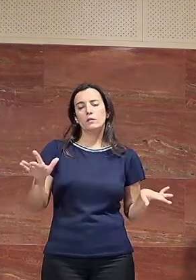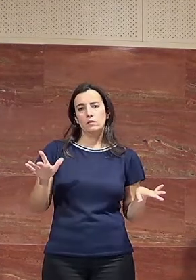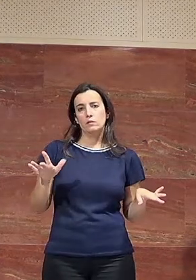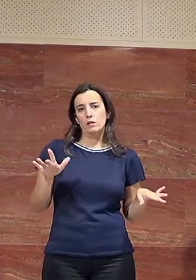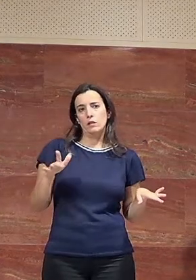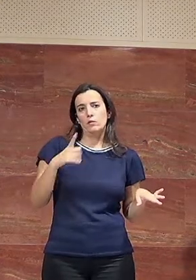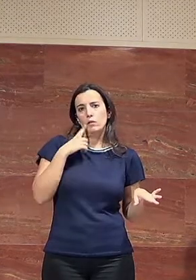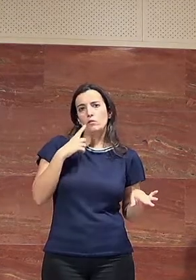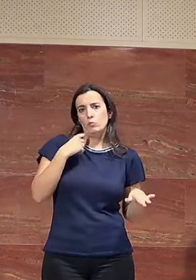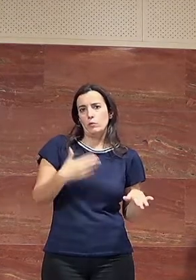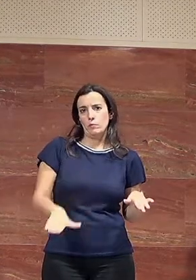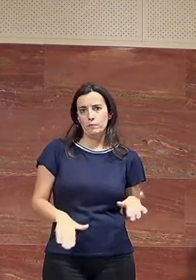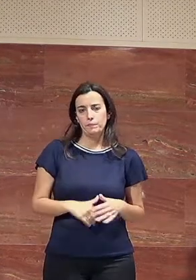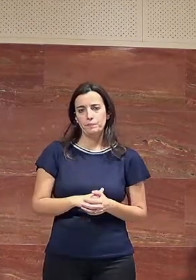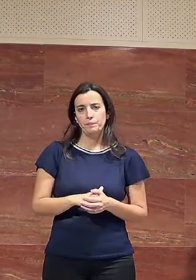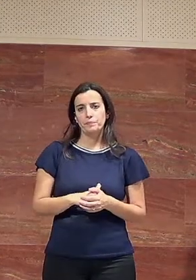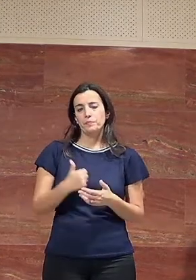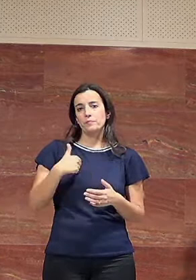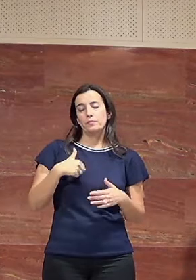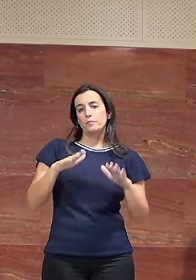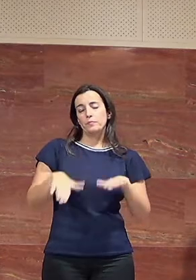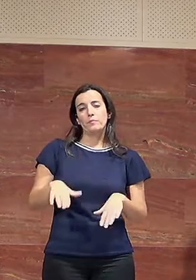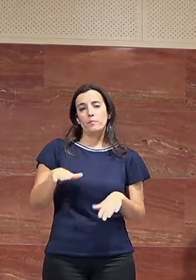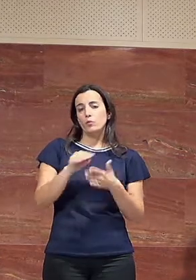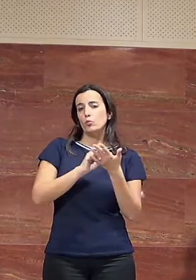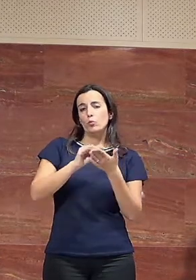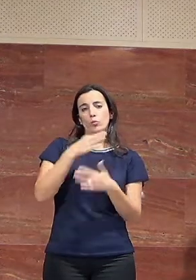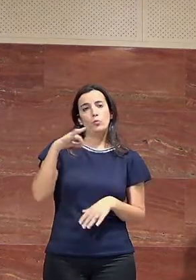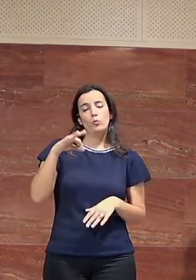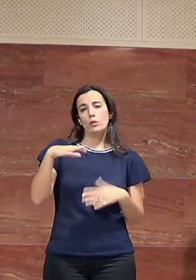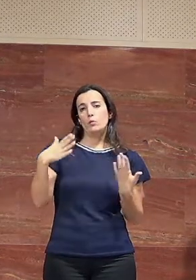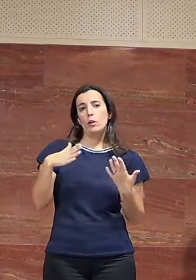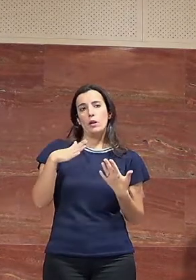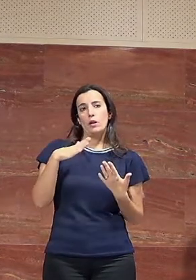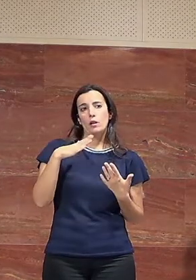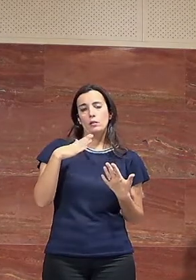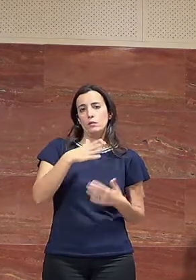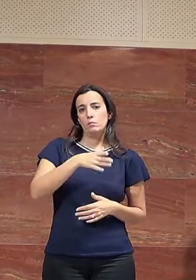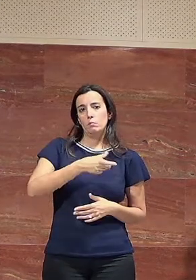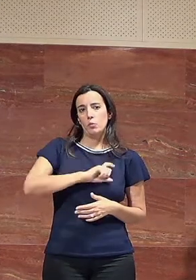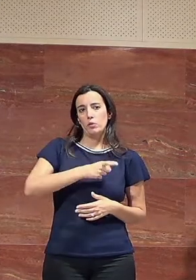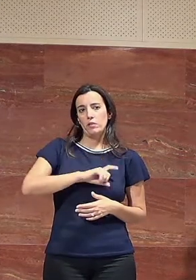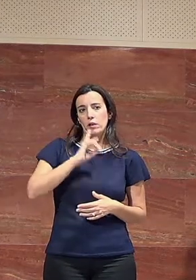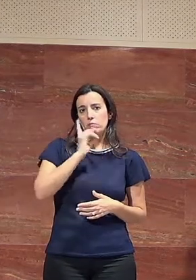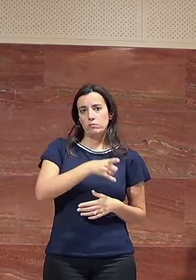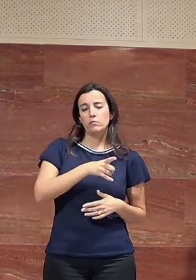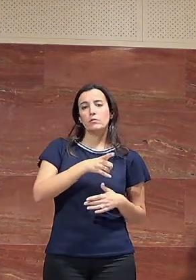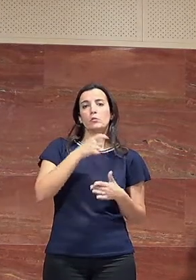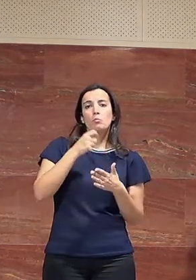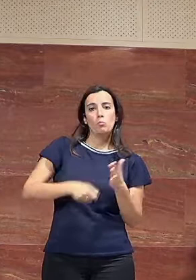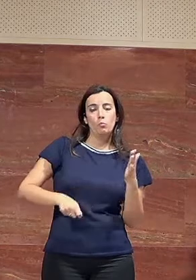hábitos. Yo, efectivamente, al final la única solución probablemente sea la policía, y la represión con la multa y la sanción,